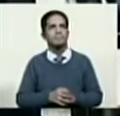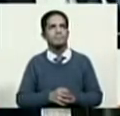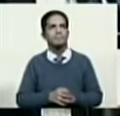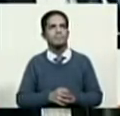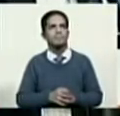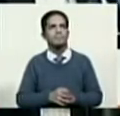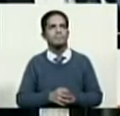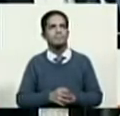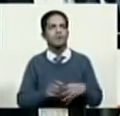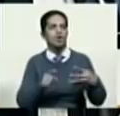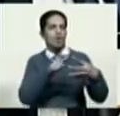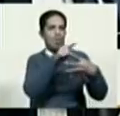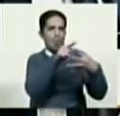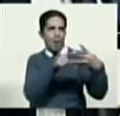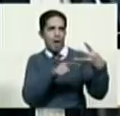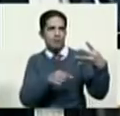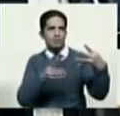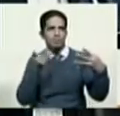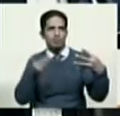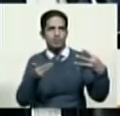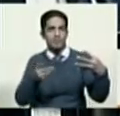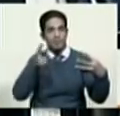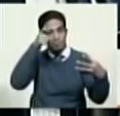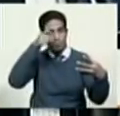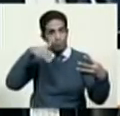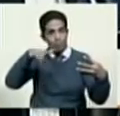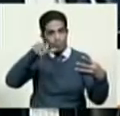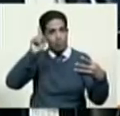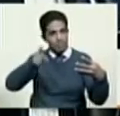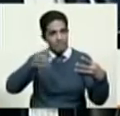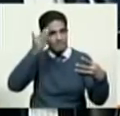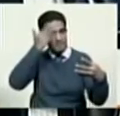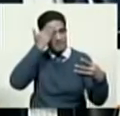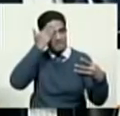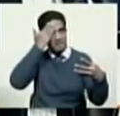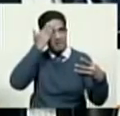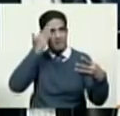Cuatro fases importantes que nuestro pueblo debe saber.